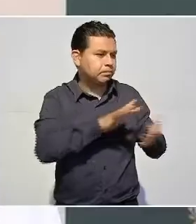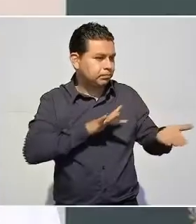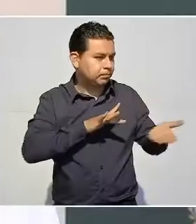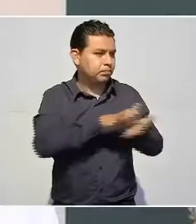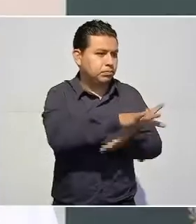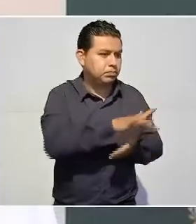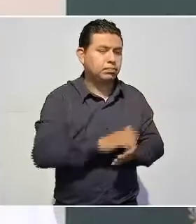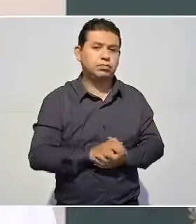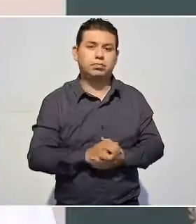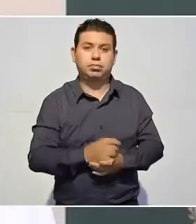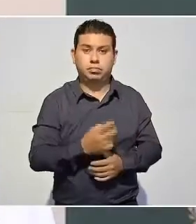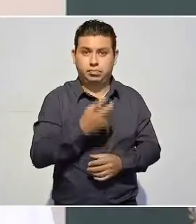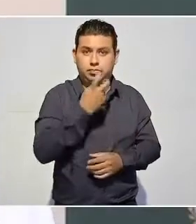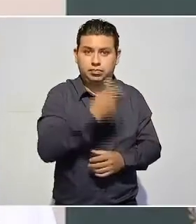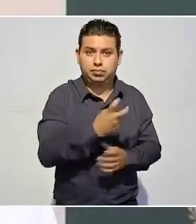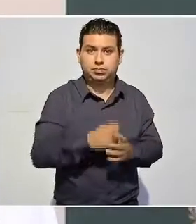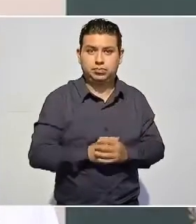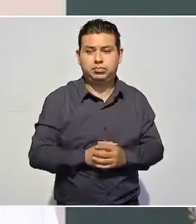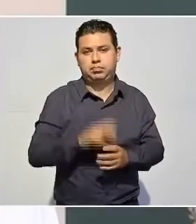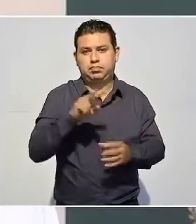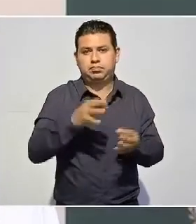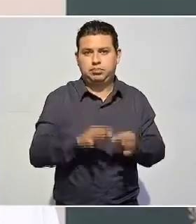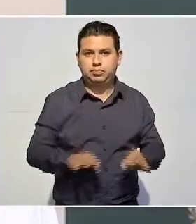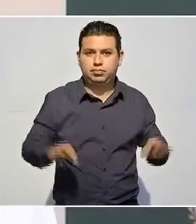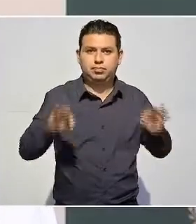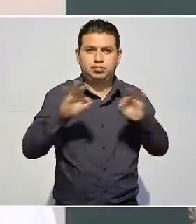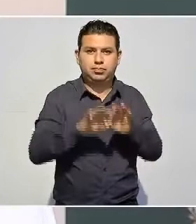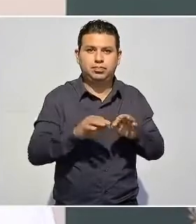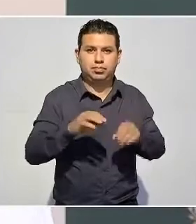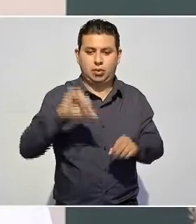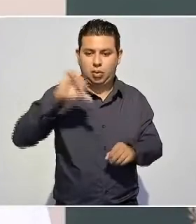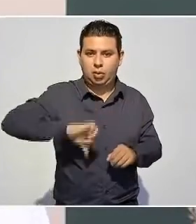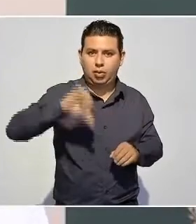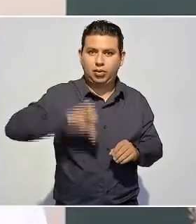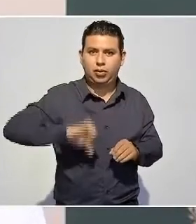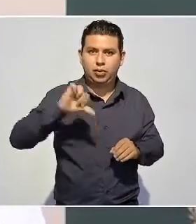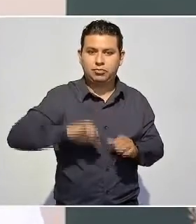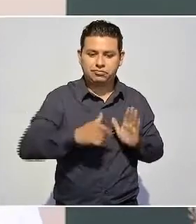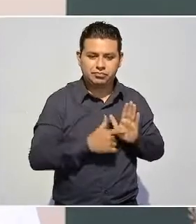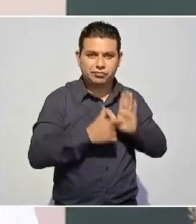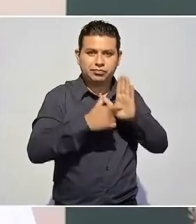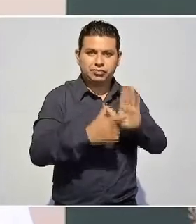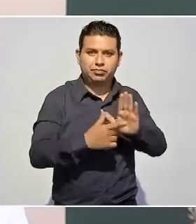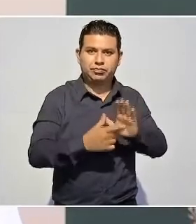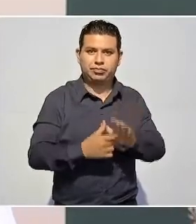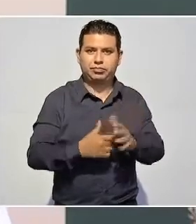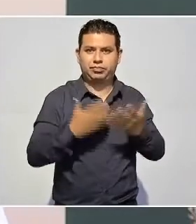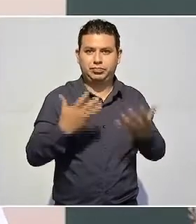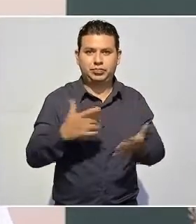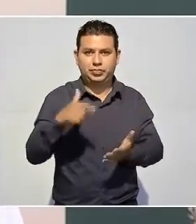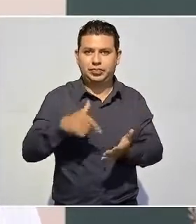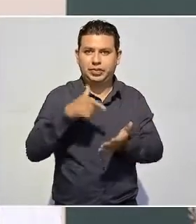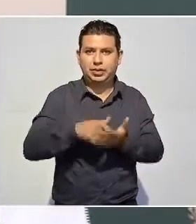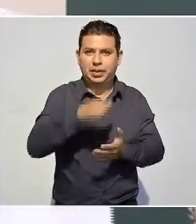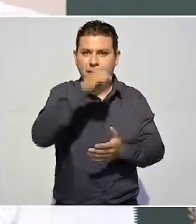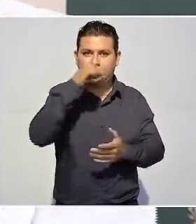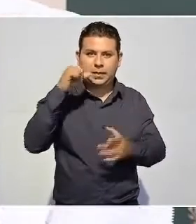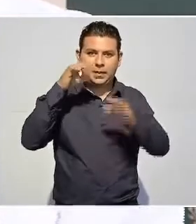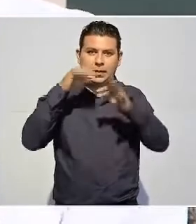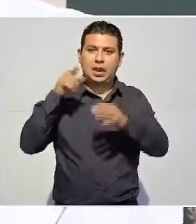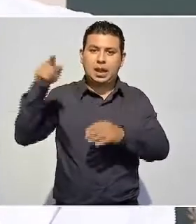Por eso me parece relevante dar a conocer hoy, en este Guelatao